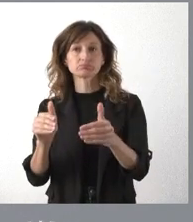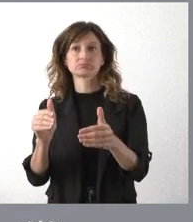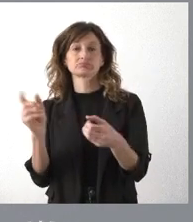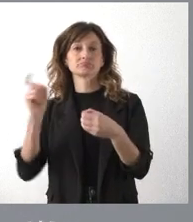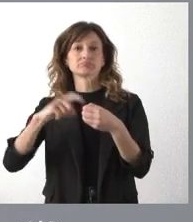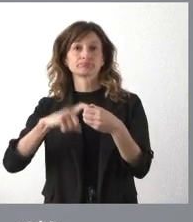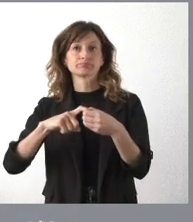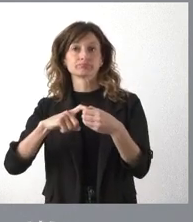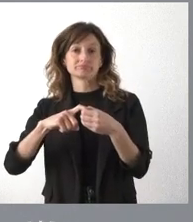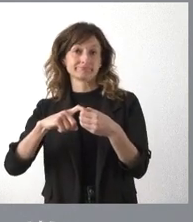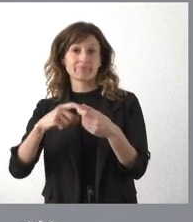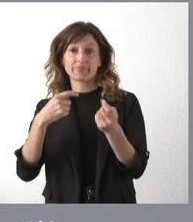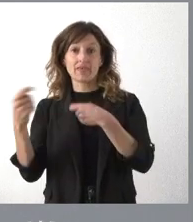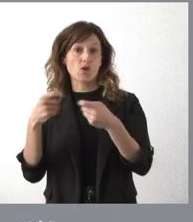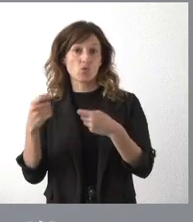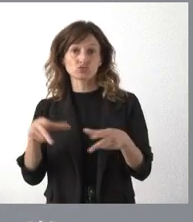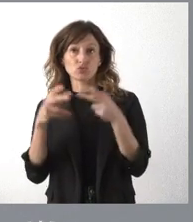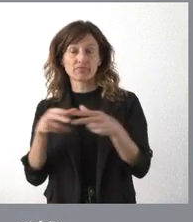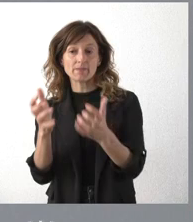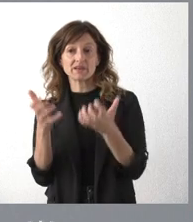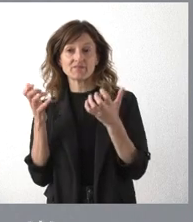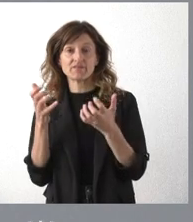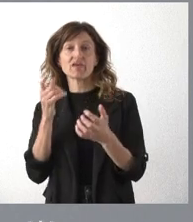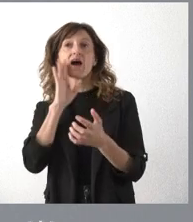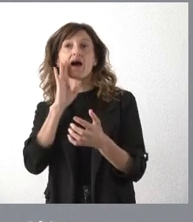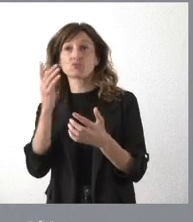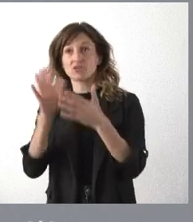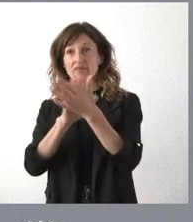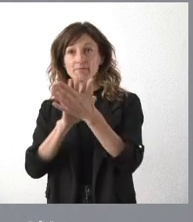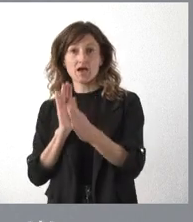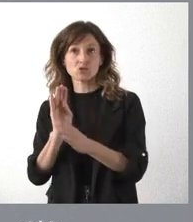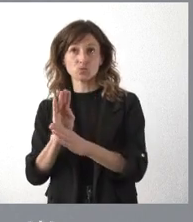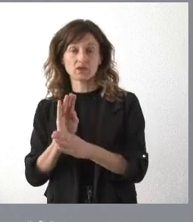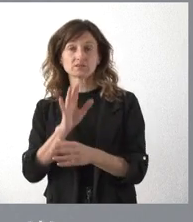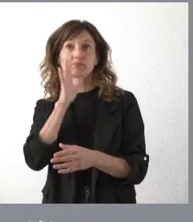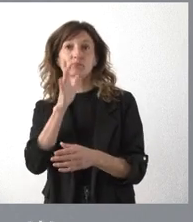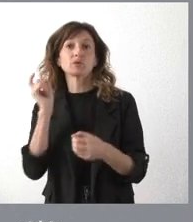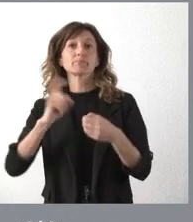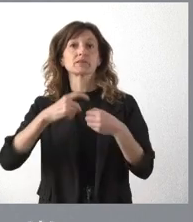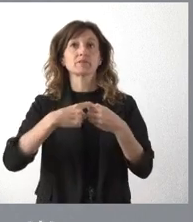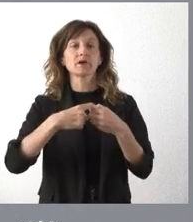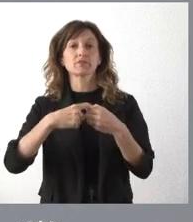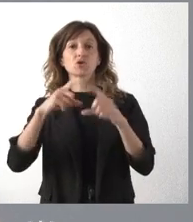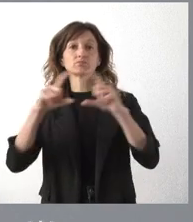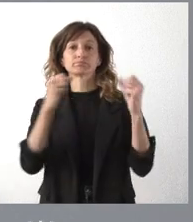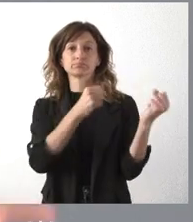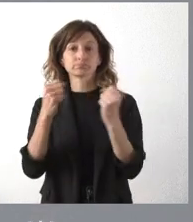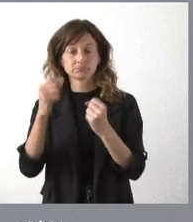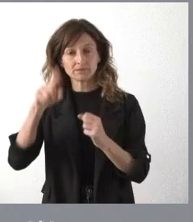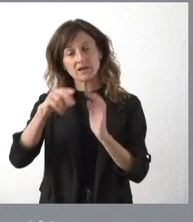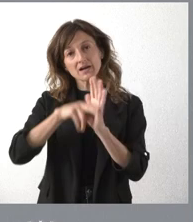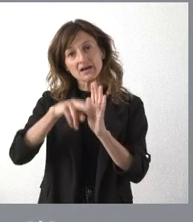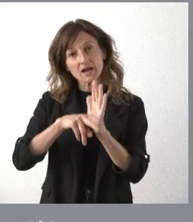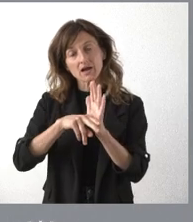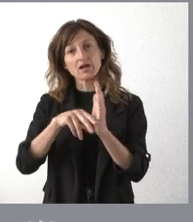miembros del diálogo social que se benefician de esas ayudas de las que usted habla básicamente por participación institucional y porque está regulado y